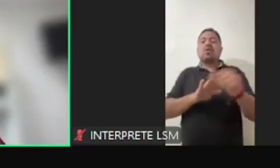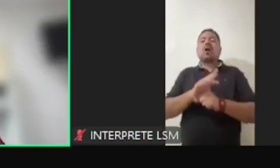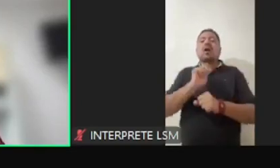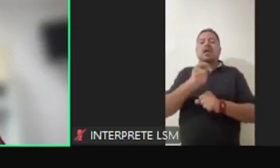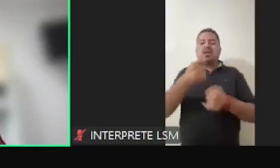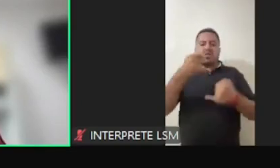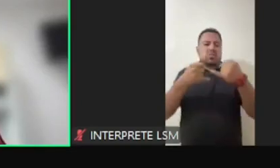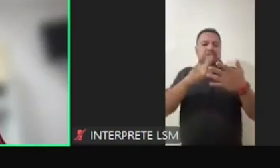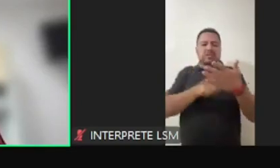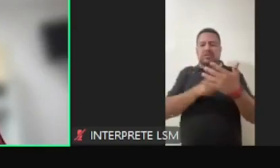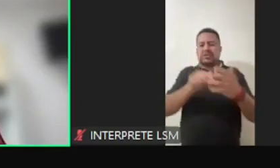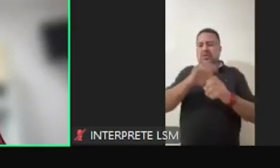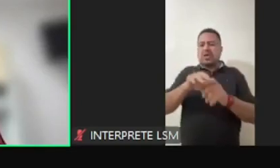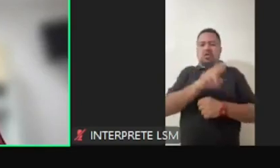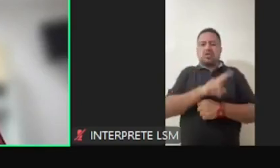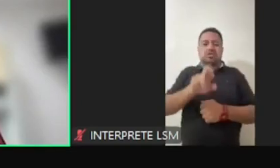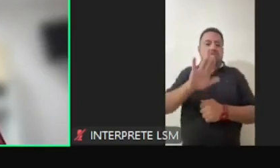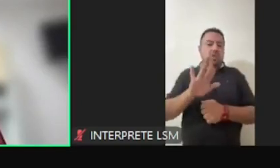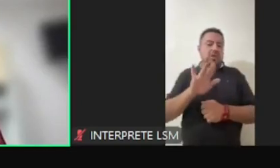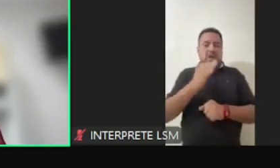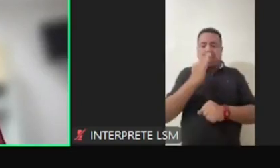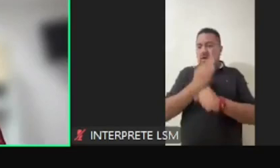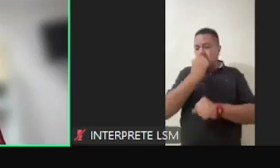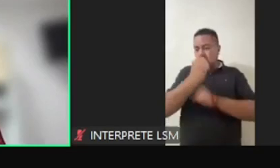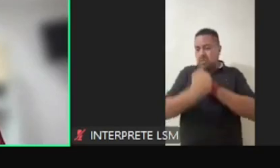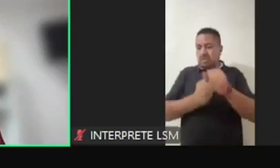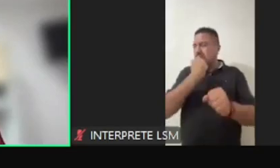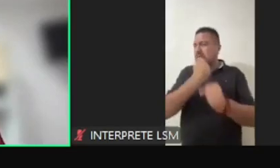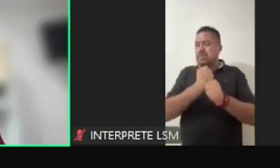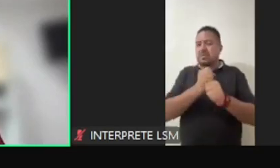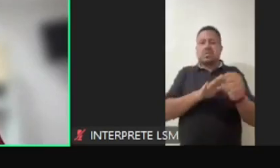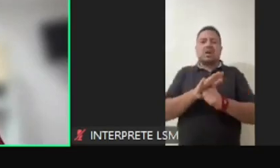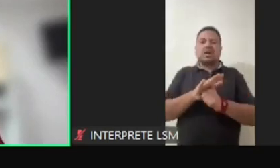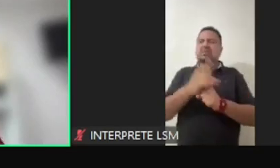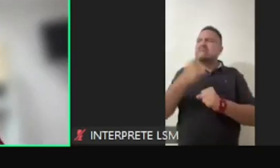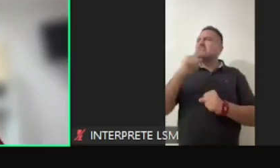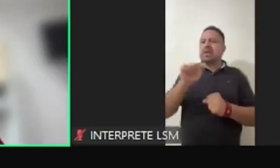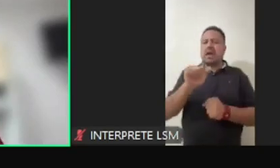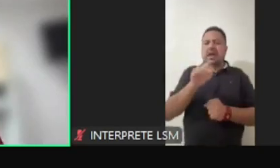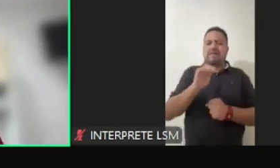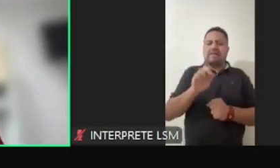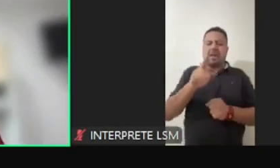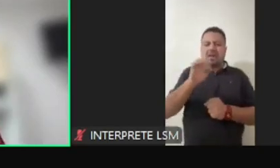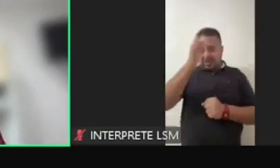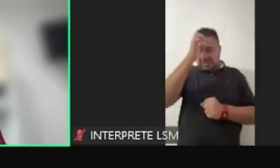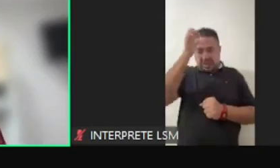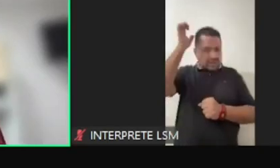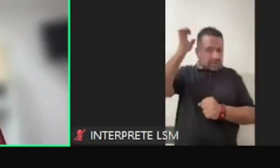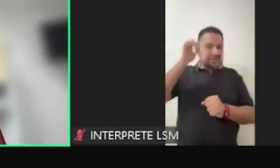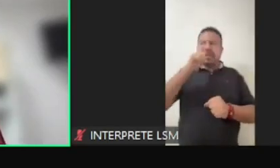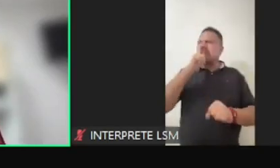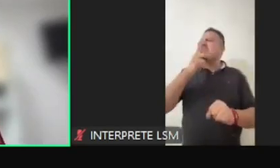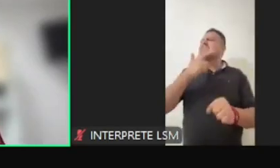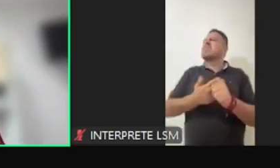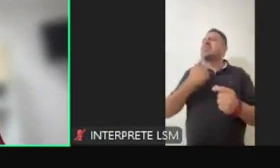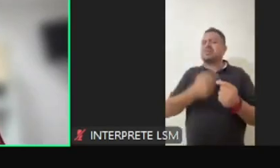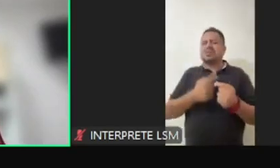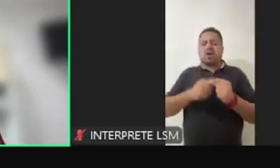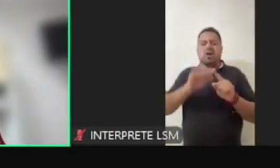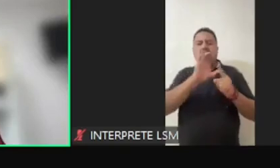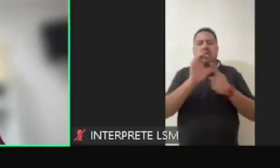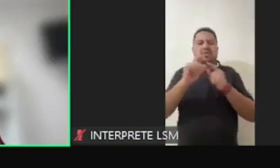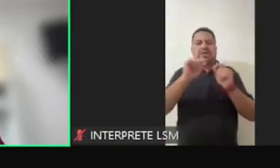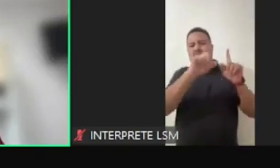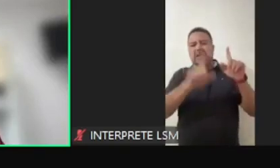juicio electoral ciudadano 250 de este año el actor es Alfredo Sánchez Esquivel y la autoridad responsable es la Comisión